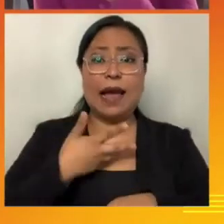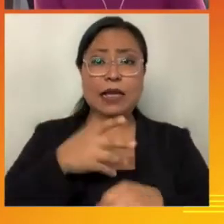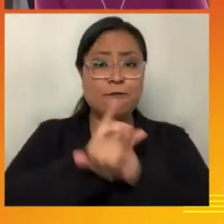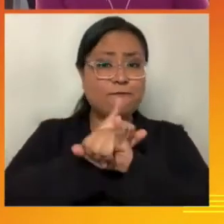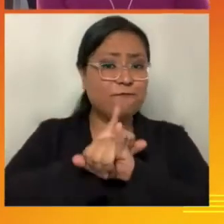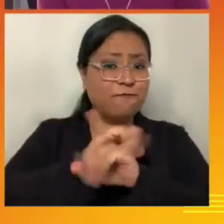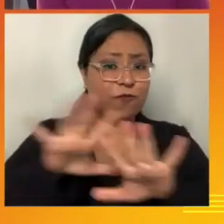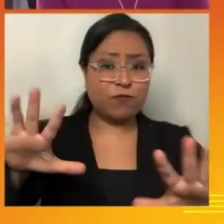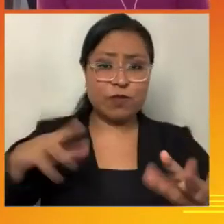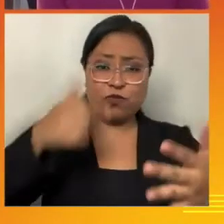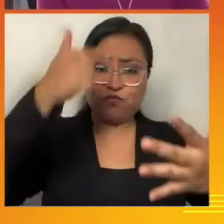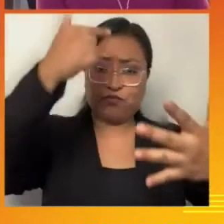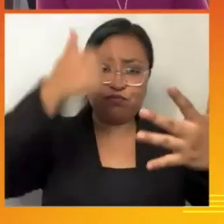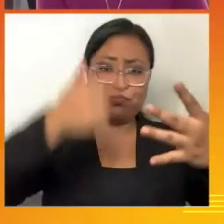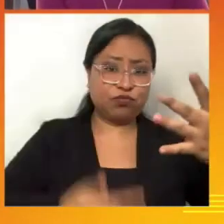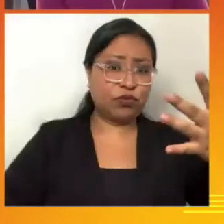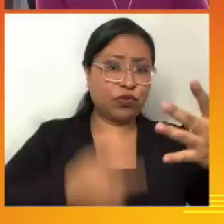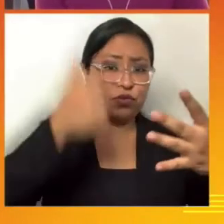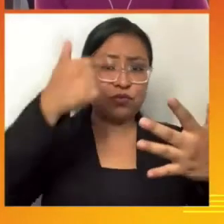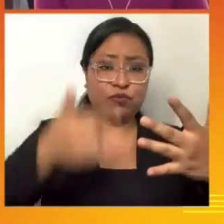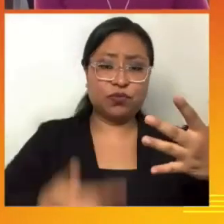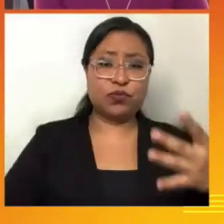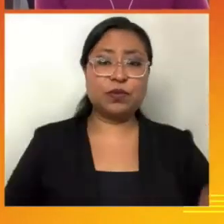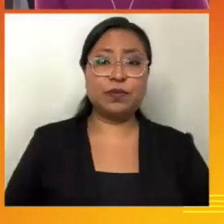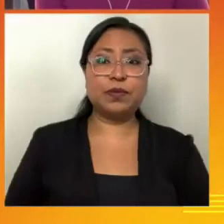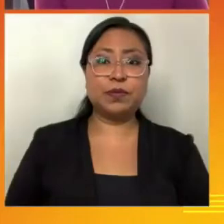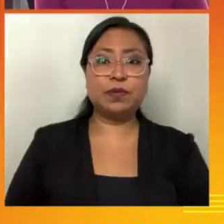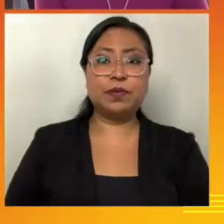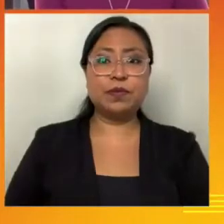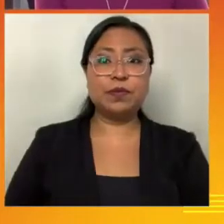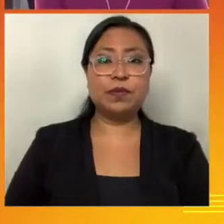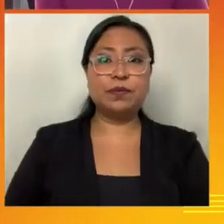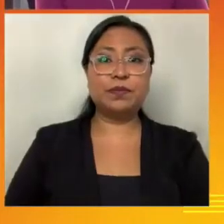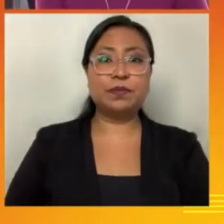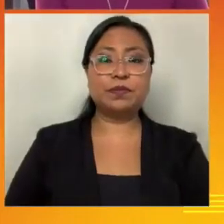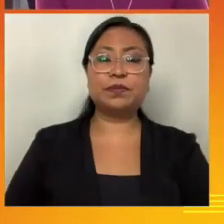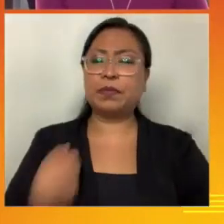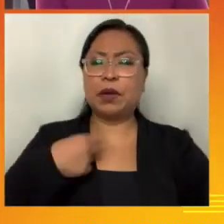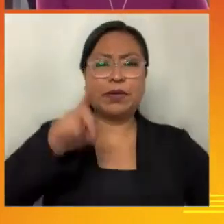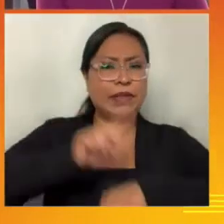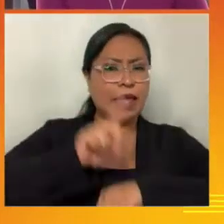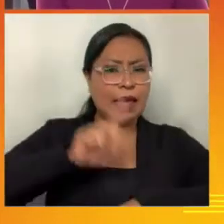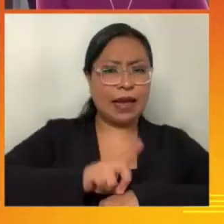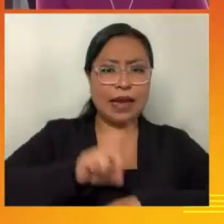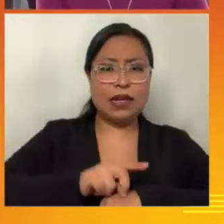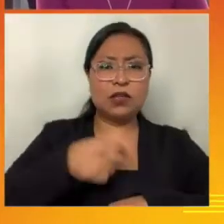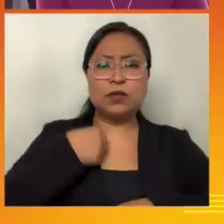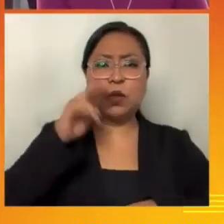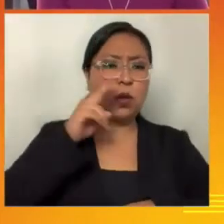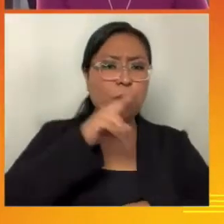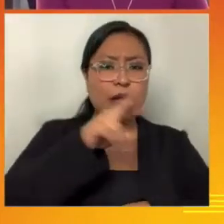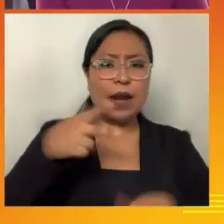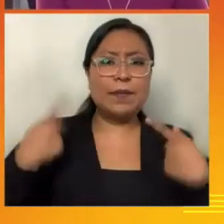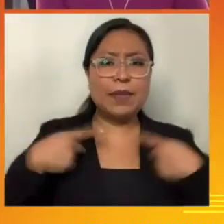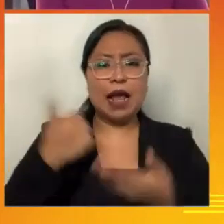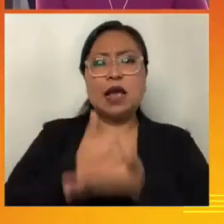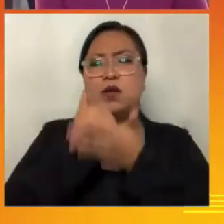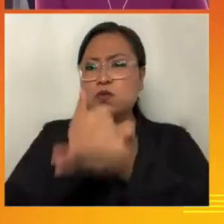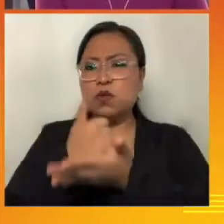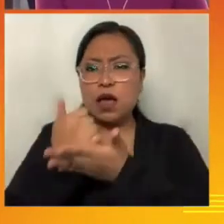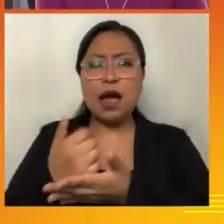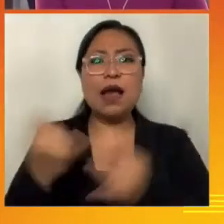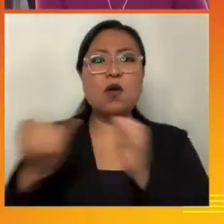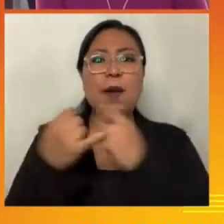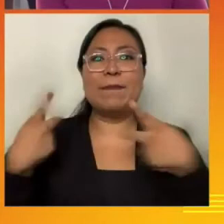el día a día. Diario, pues atendemos a nuestros usuarios, personas, a nuestros donantes y todas